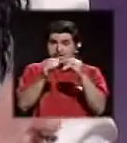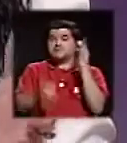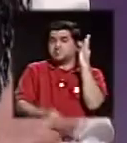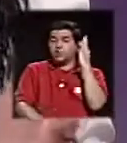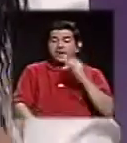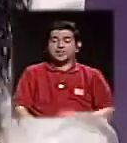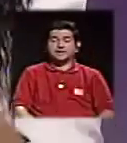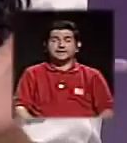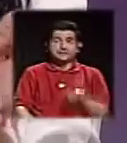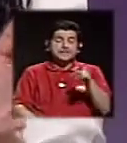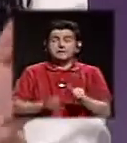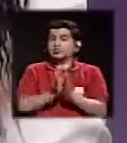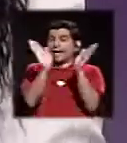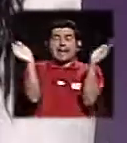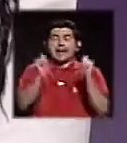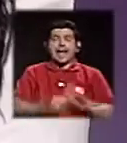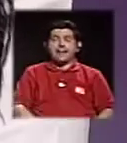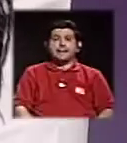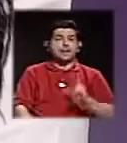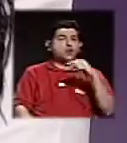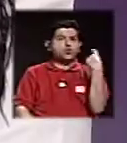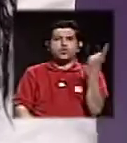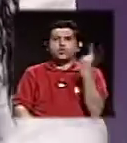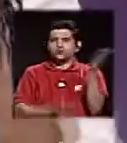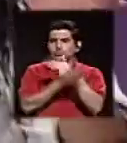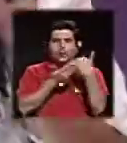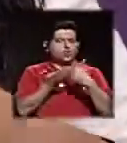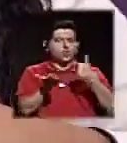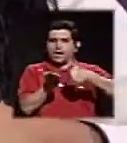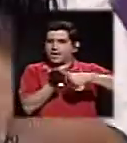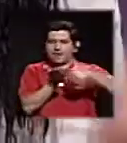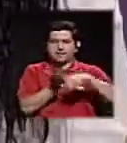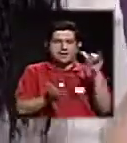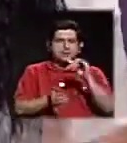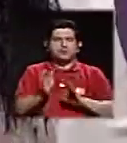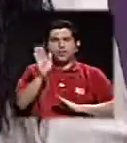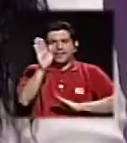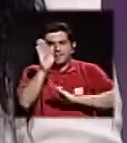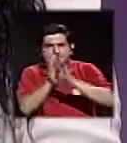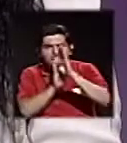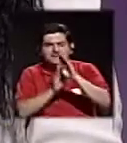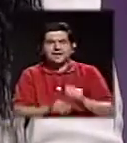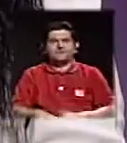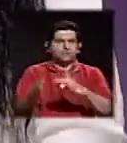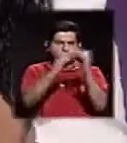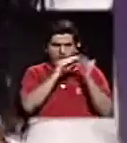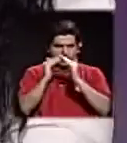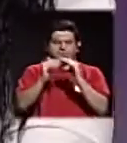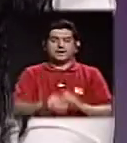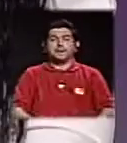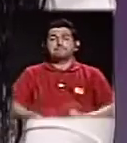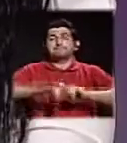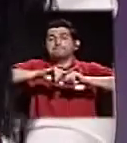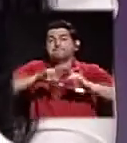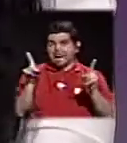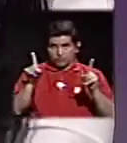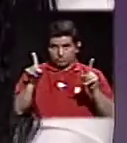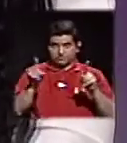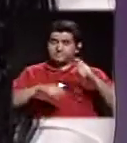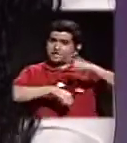la y eso es en general o sea no solamente en la parte electoral tse también en el desarrollo de las comunidades sin embargo